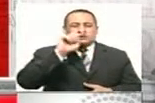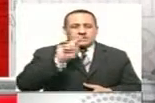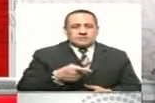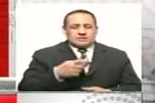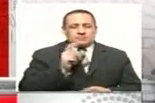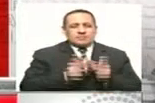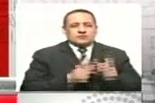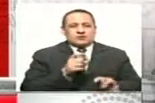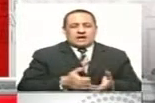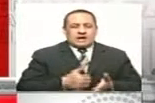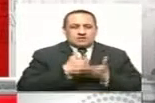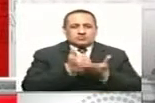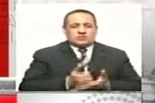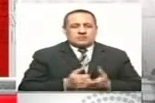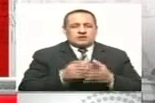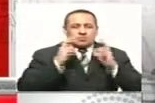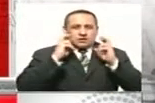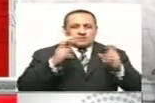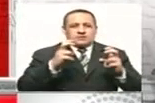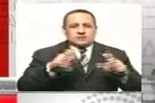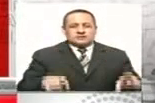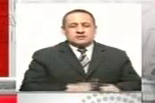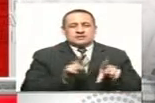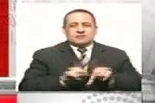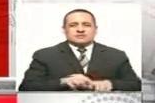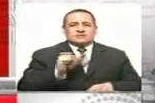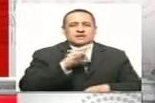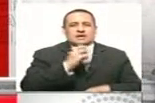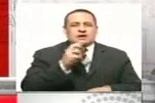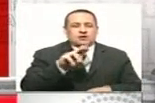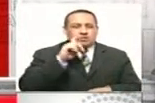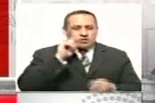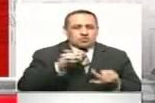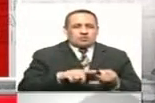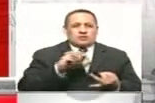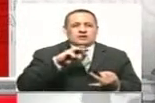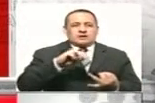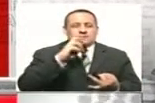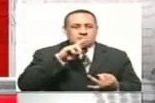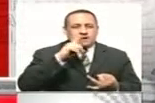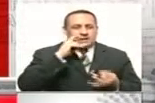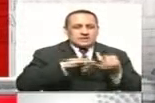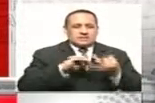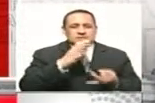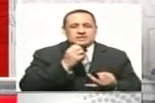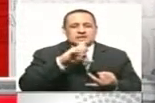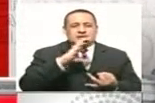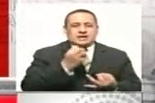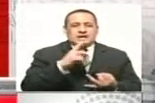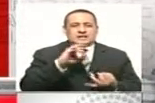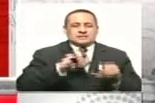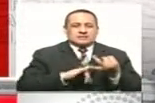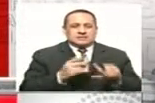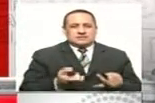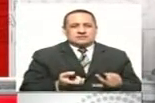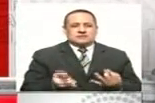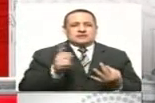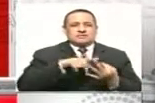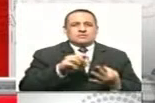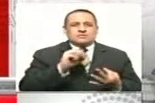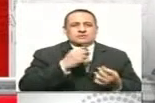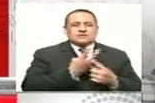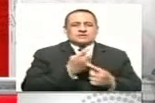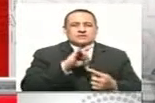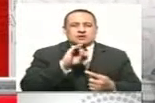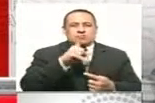mil habitantes de Huancavelica, los hermanos de Acoria, de Mariscal Cáceres, el distrito de